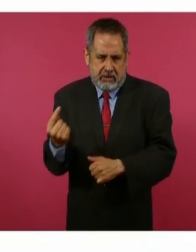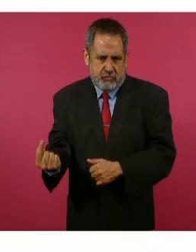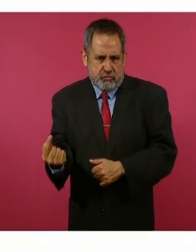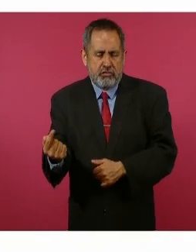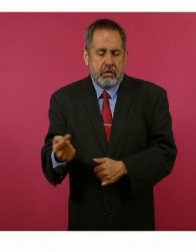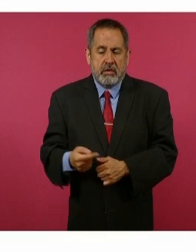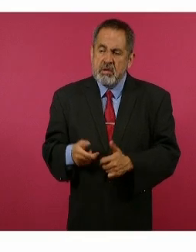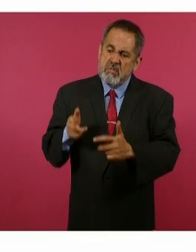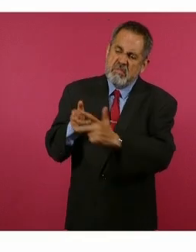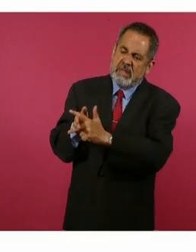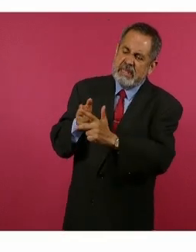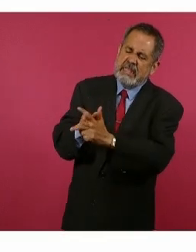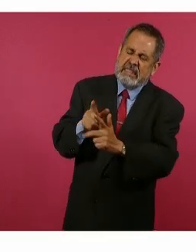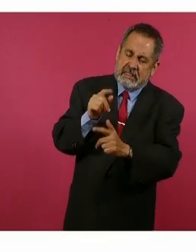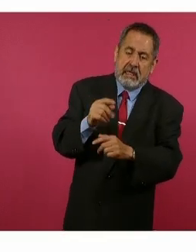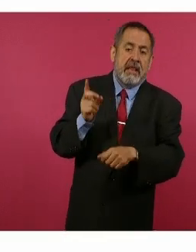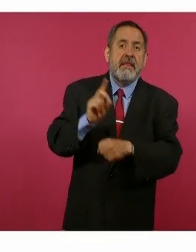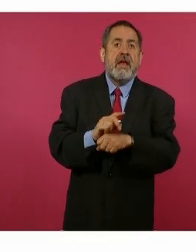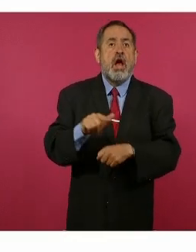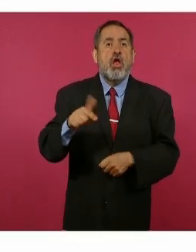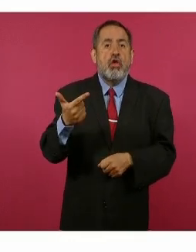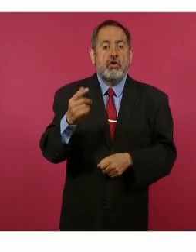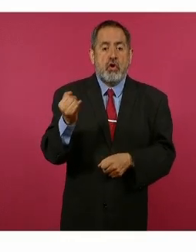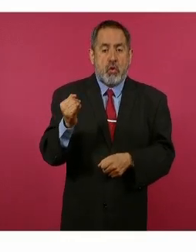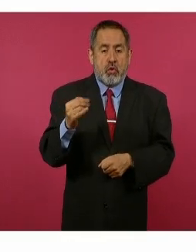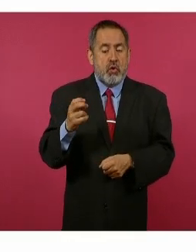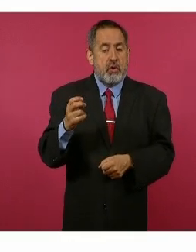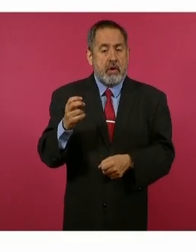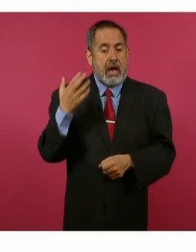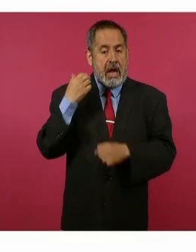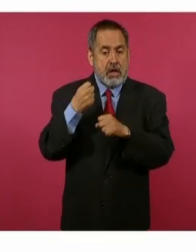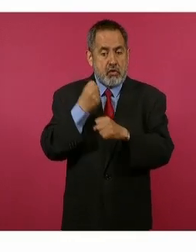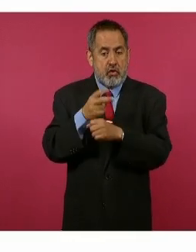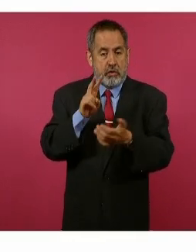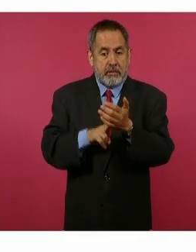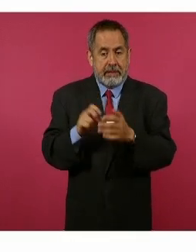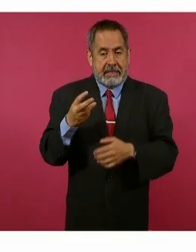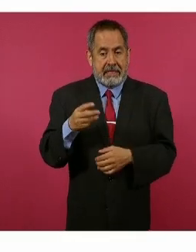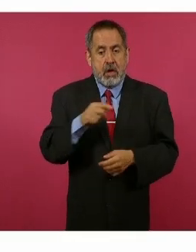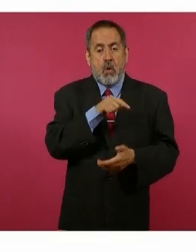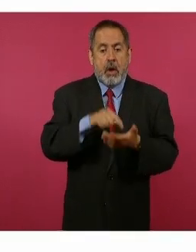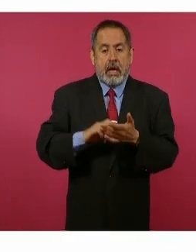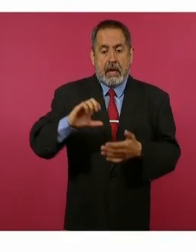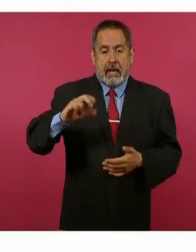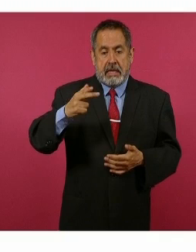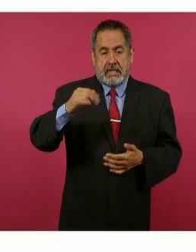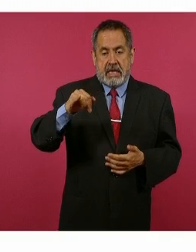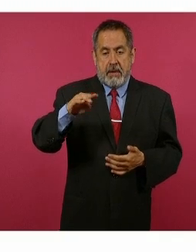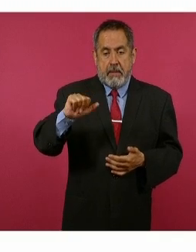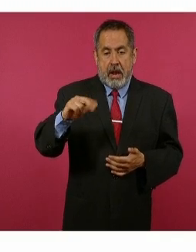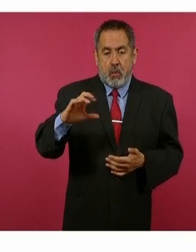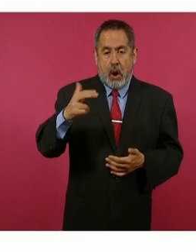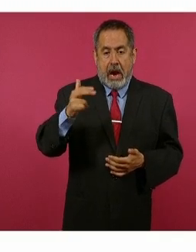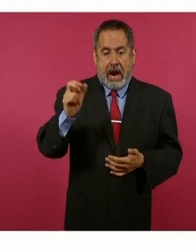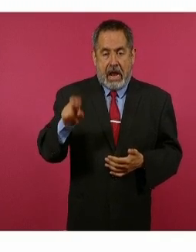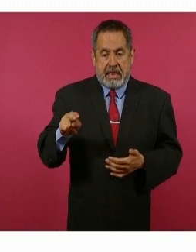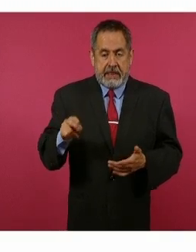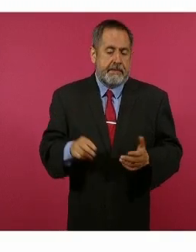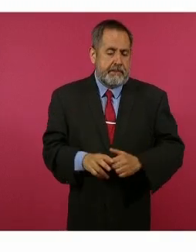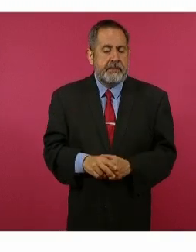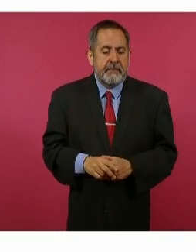Estos hechos ocurridos el 12 de junio del 2023 en Chimalhuacán. De acuerdo con las